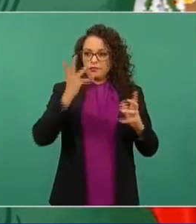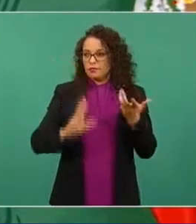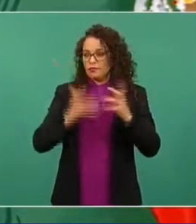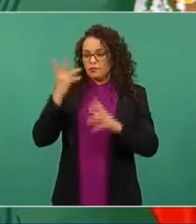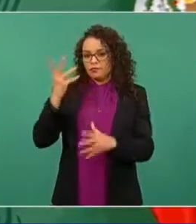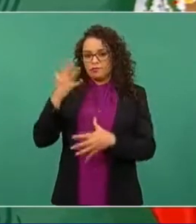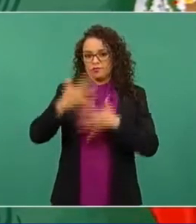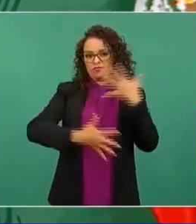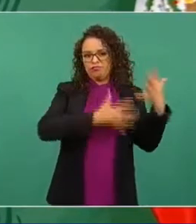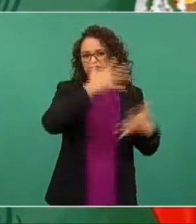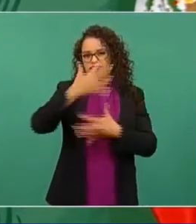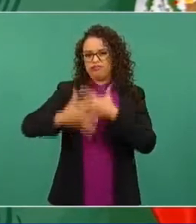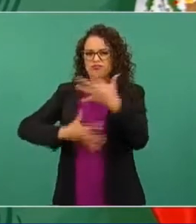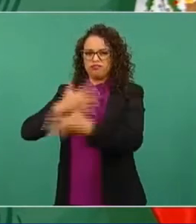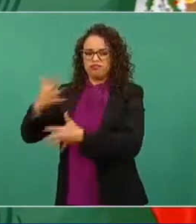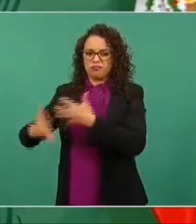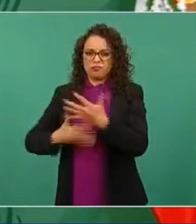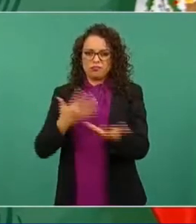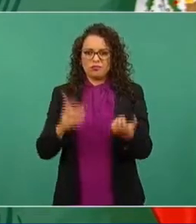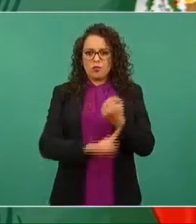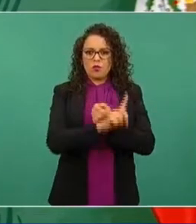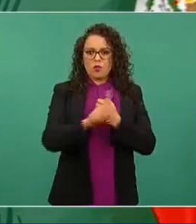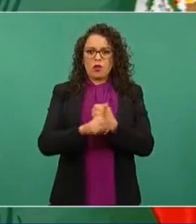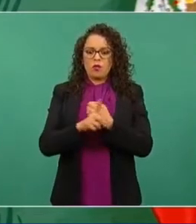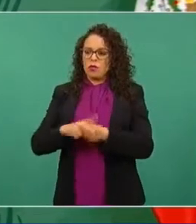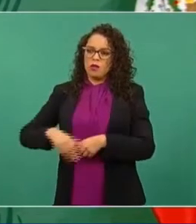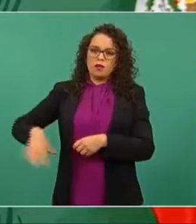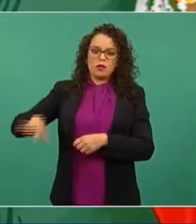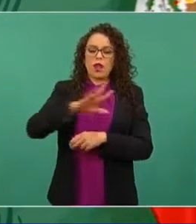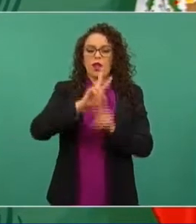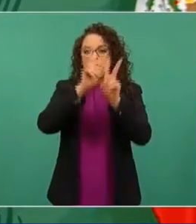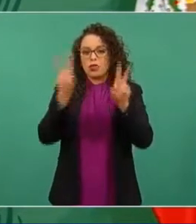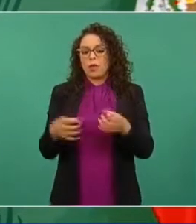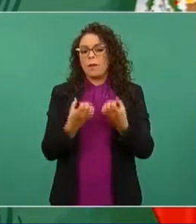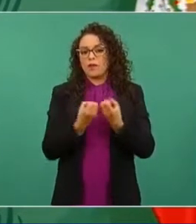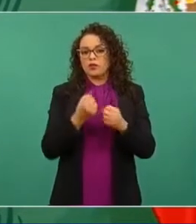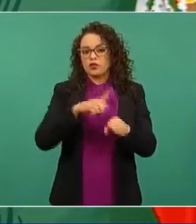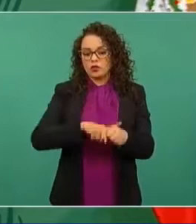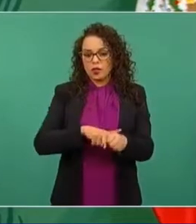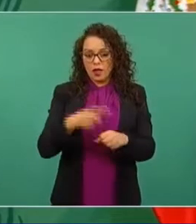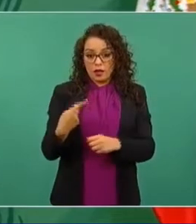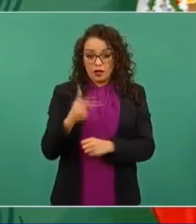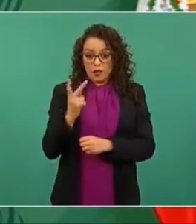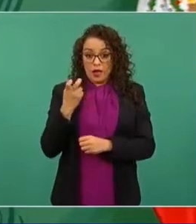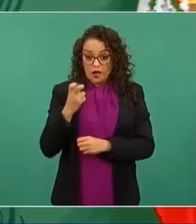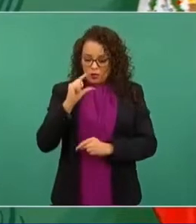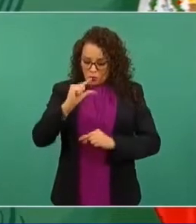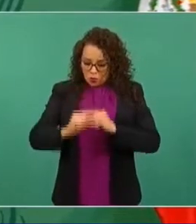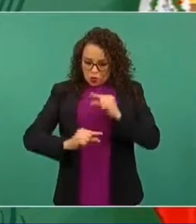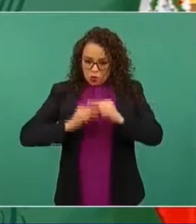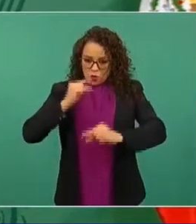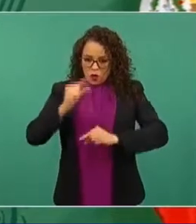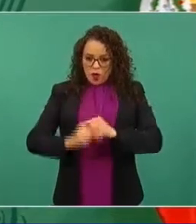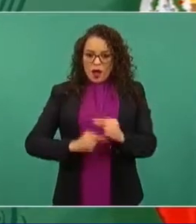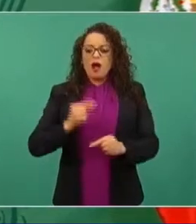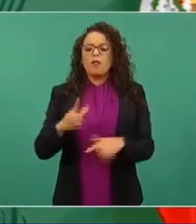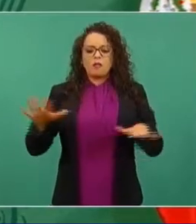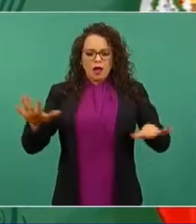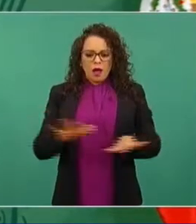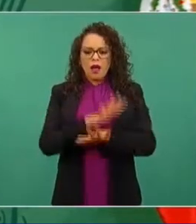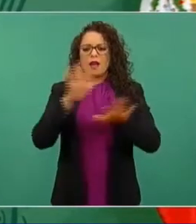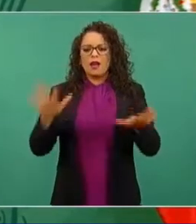la descomposición social, pero tiene que ir cambiando todo esto y nadie debe